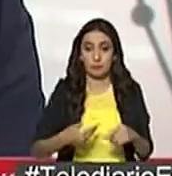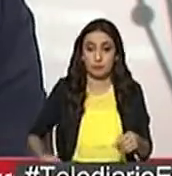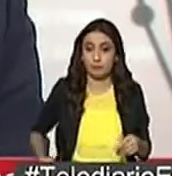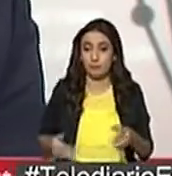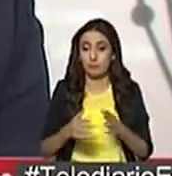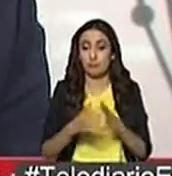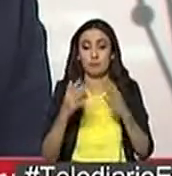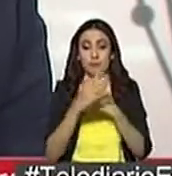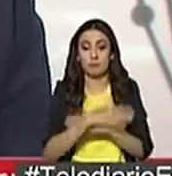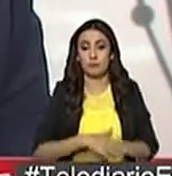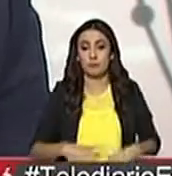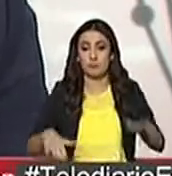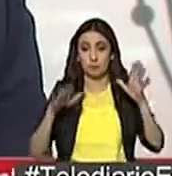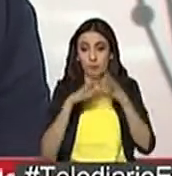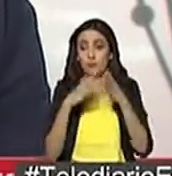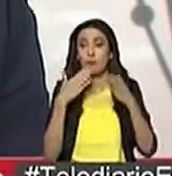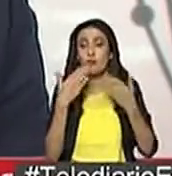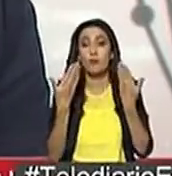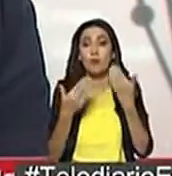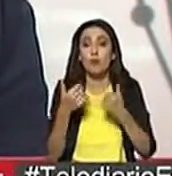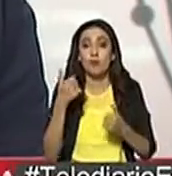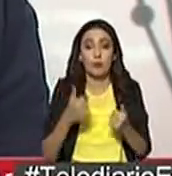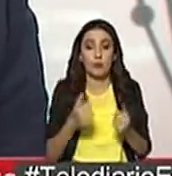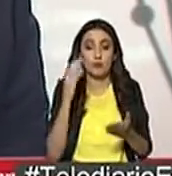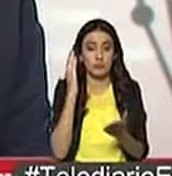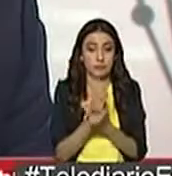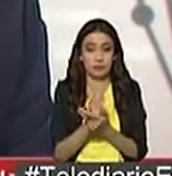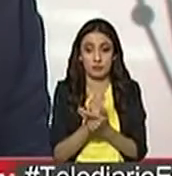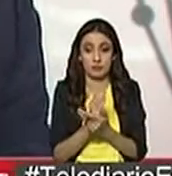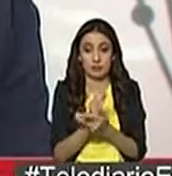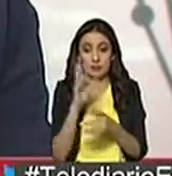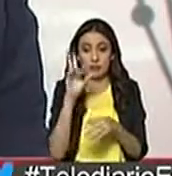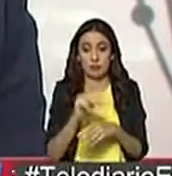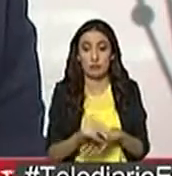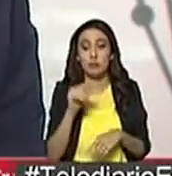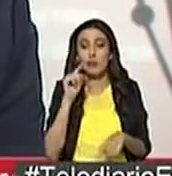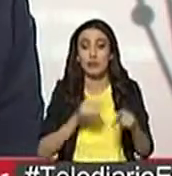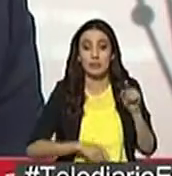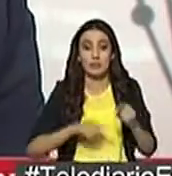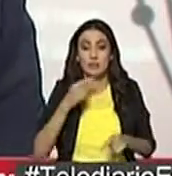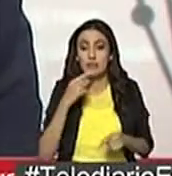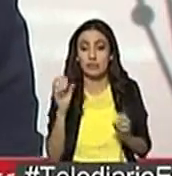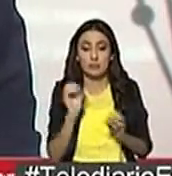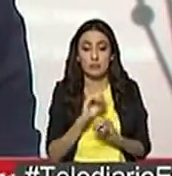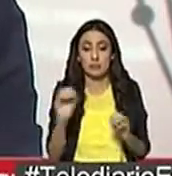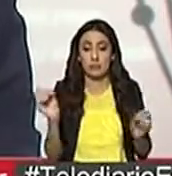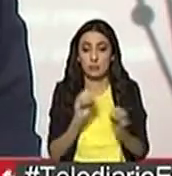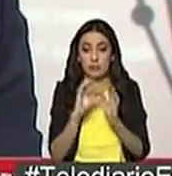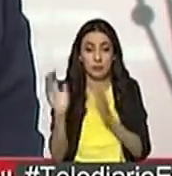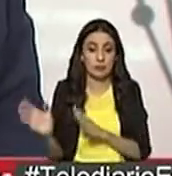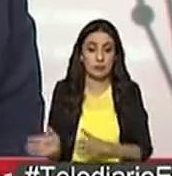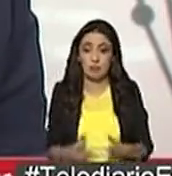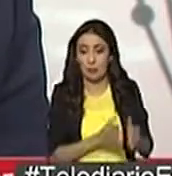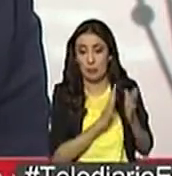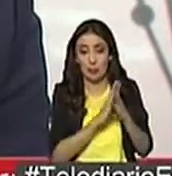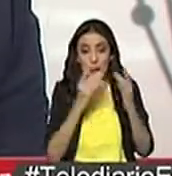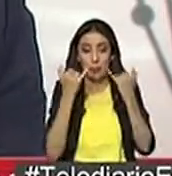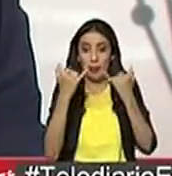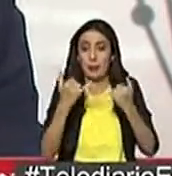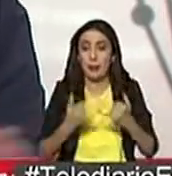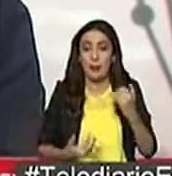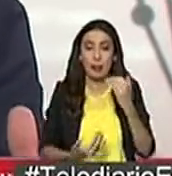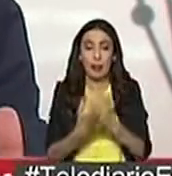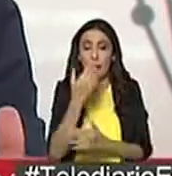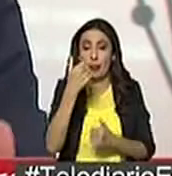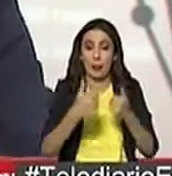Constitución por medio de la cual puede cesar al Parlamento que no quiere trabajar, que no quiere aportarle al país y llamar a nuevas elecciones